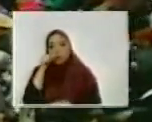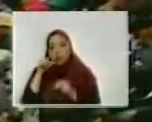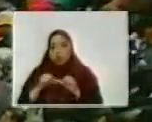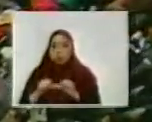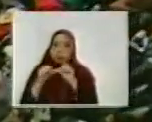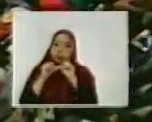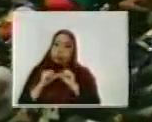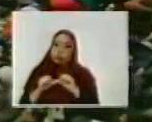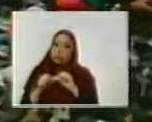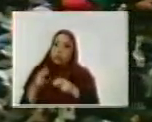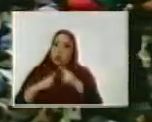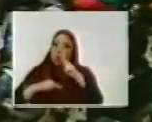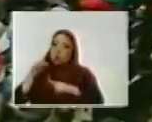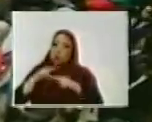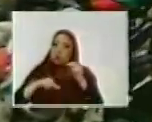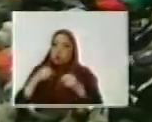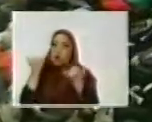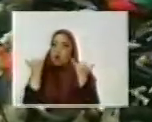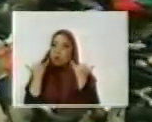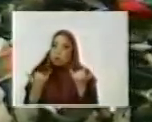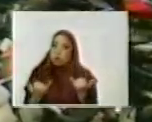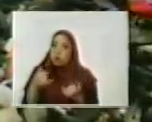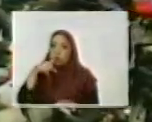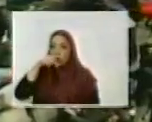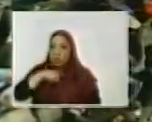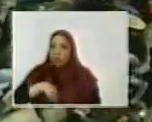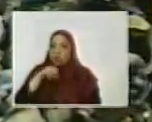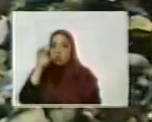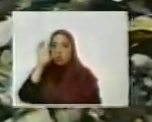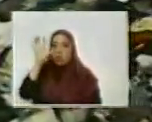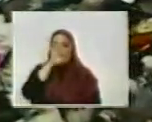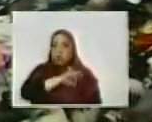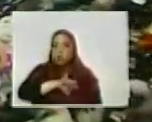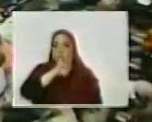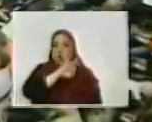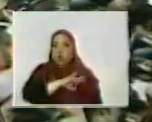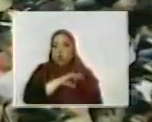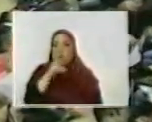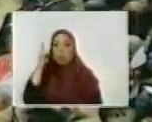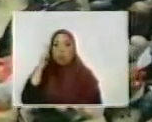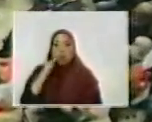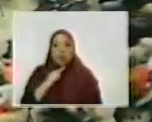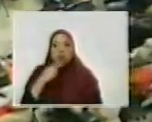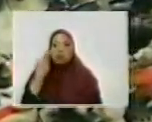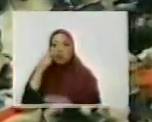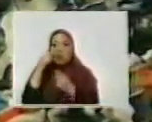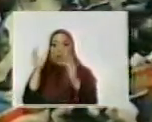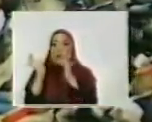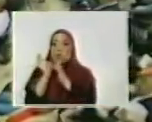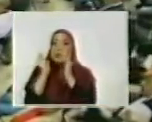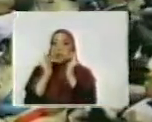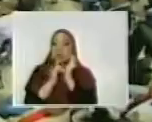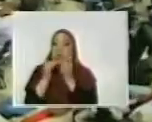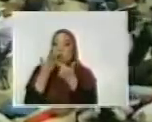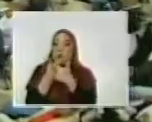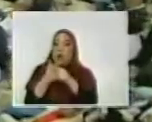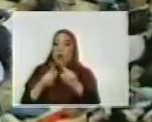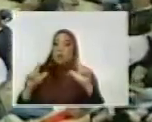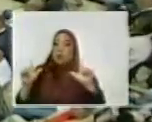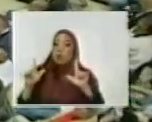camino de la construcción, ahora, aquí en esta patria del socialismo bolivariano, cristiano y de la patria independiente.